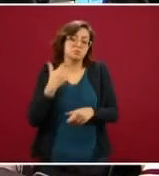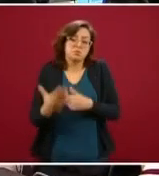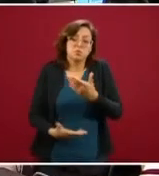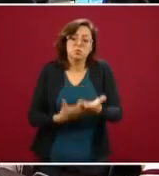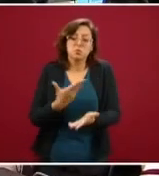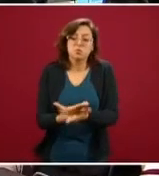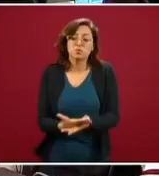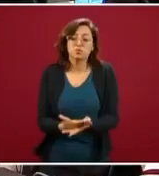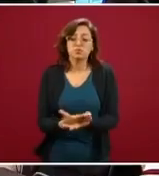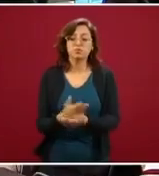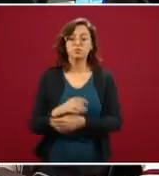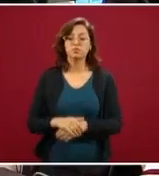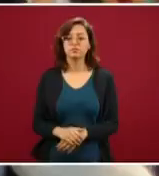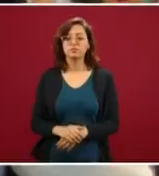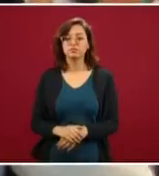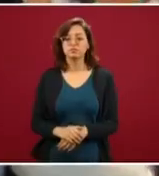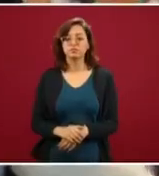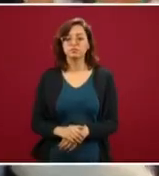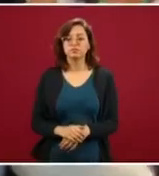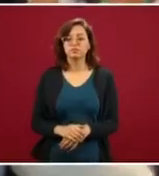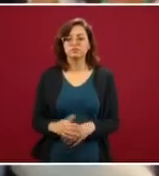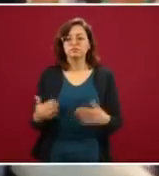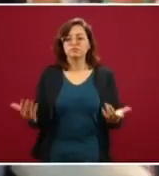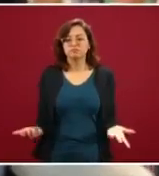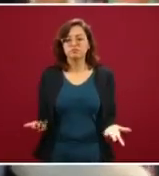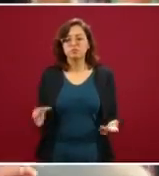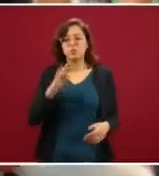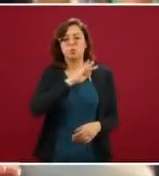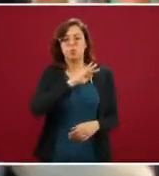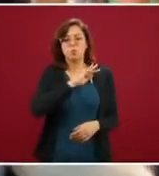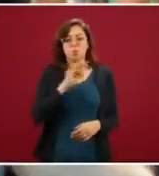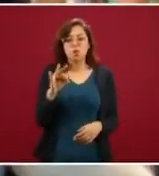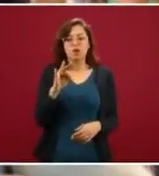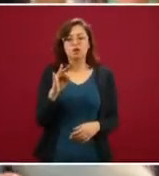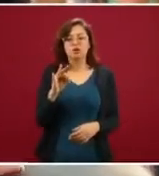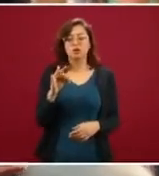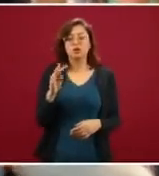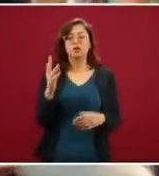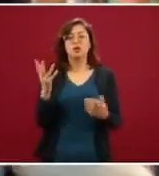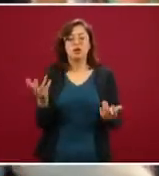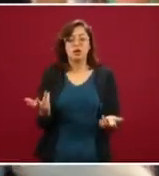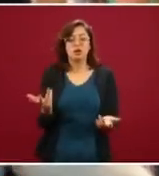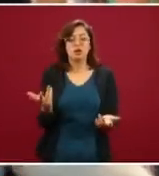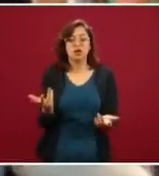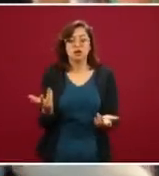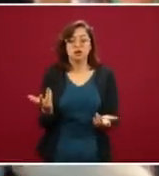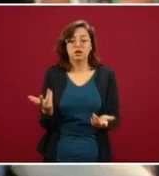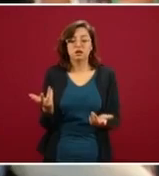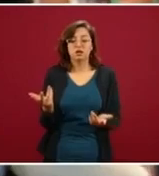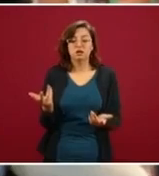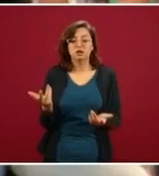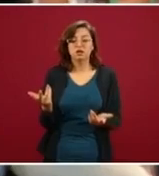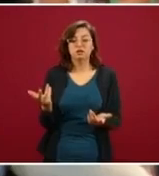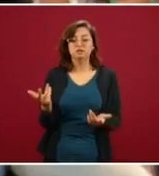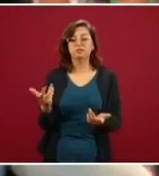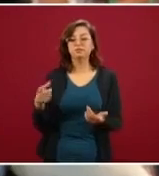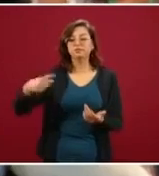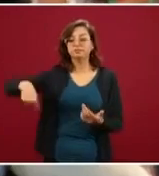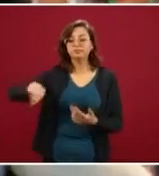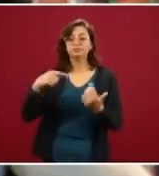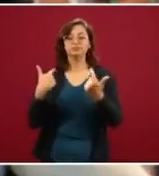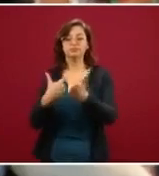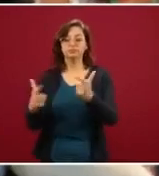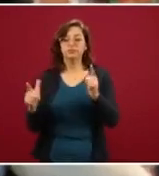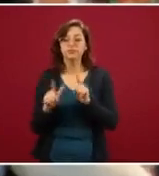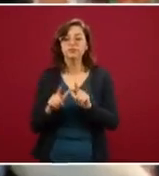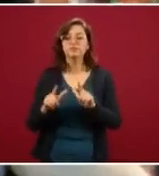en este sentido, presidente, respetuosamente, ¿qué posibilidades hay, por ejemplo? Y lo han manifestado movimientos, activistas